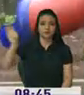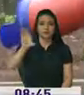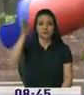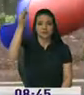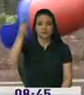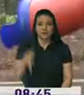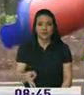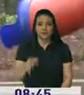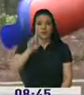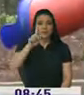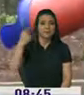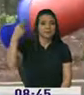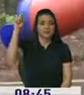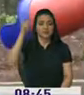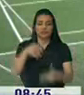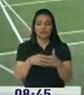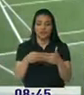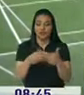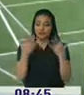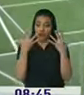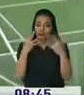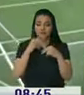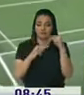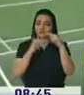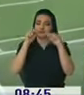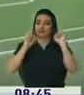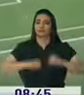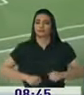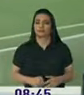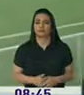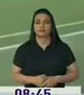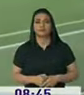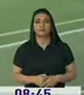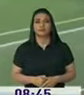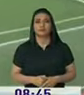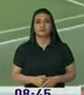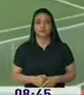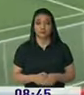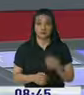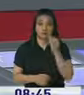obras bordea el 1 millón de dólares, informó Priscila Cadena.